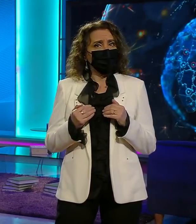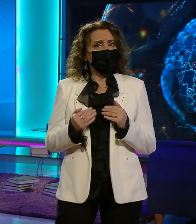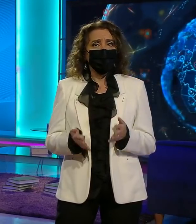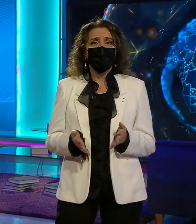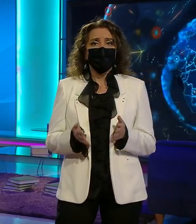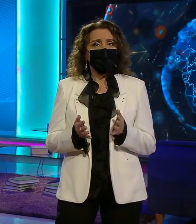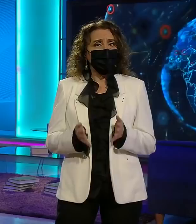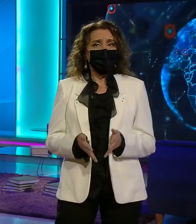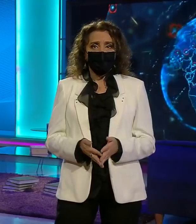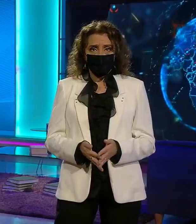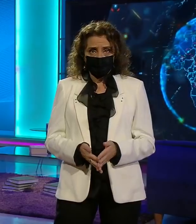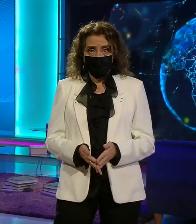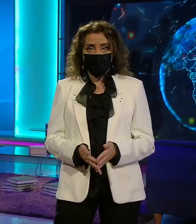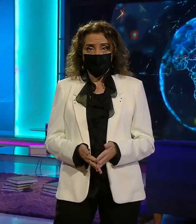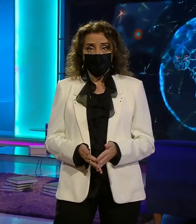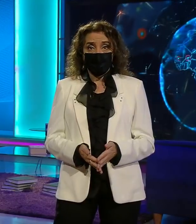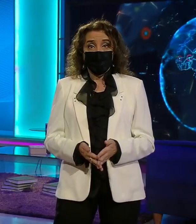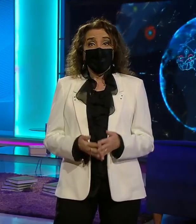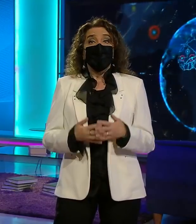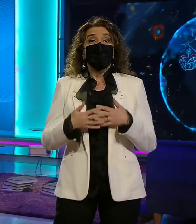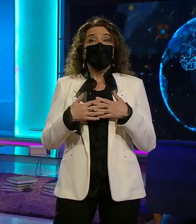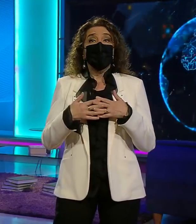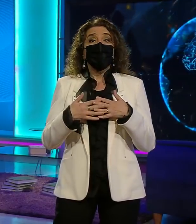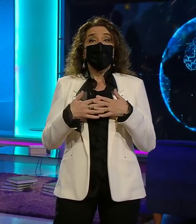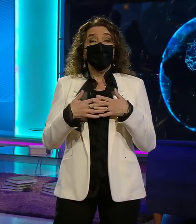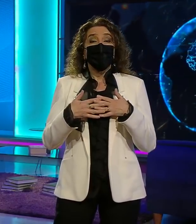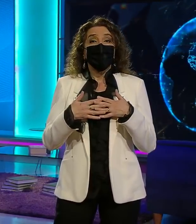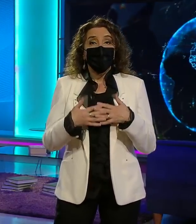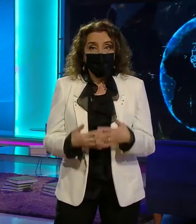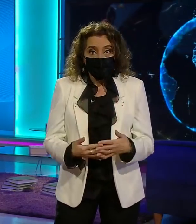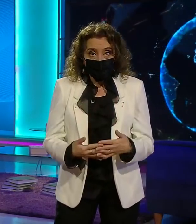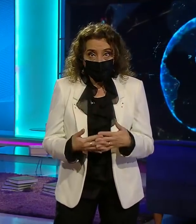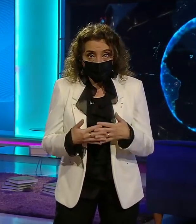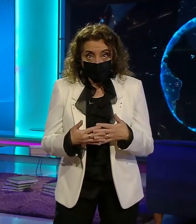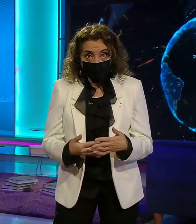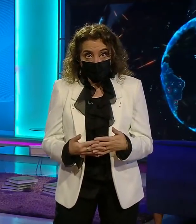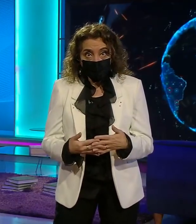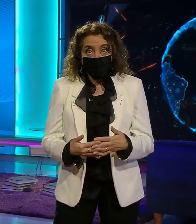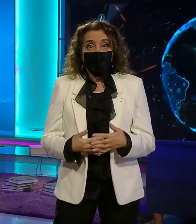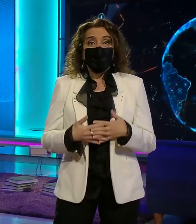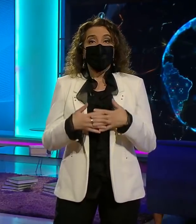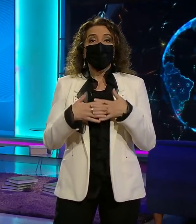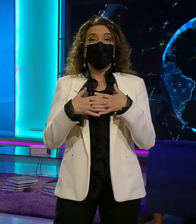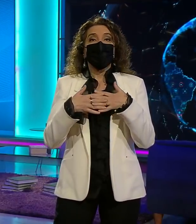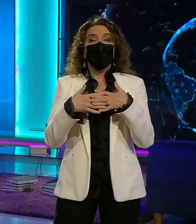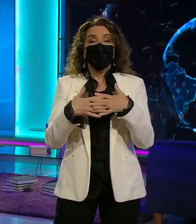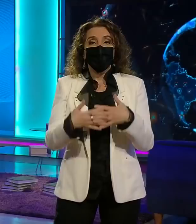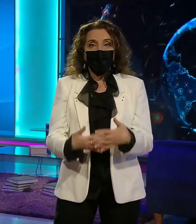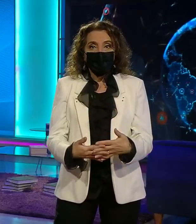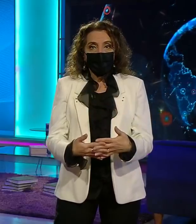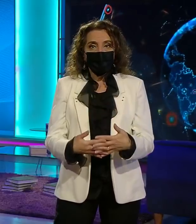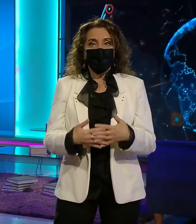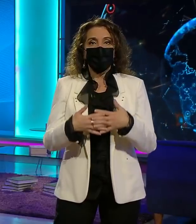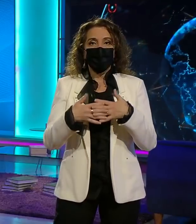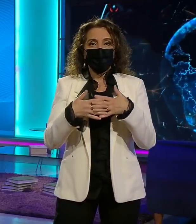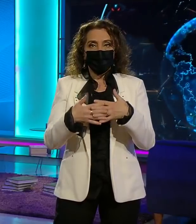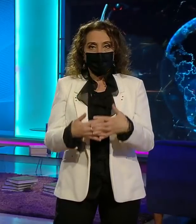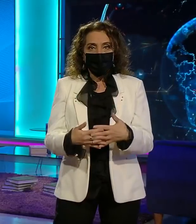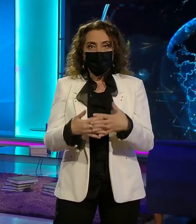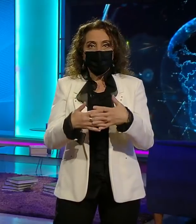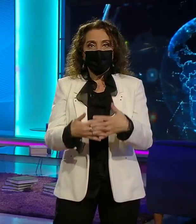ni destruir locales comerciales. Significa comprender el dolor, hacerse responsable